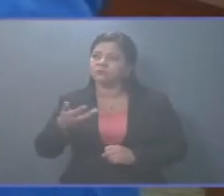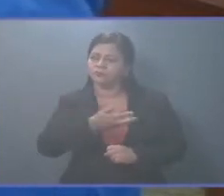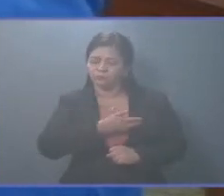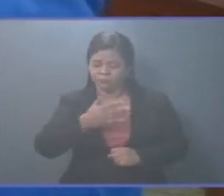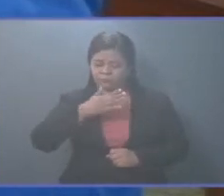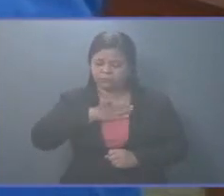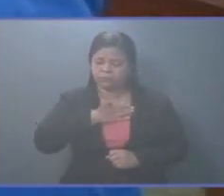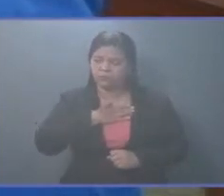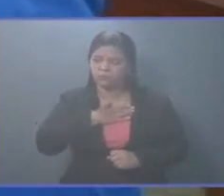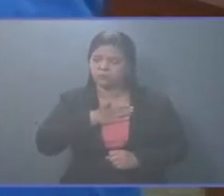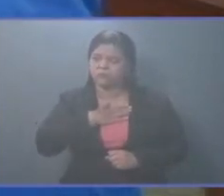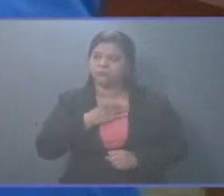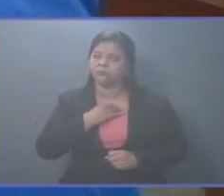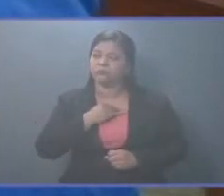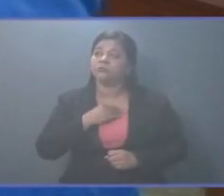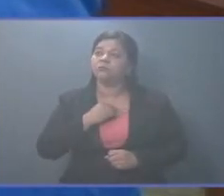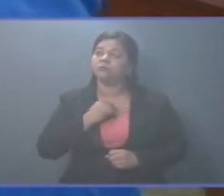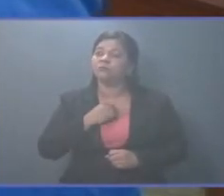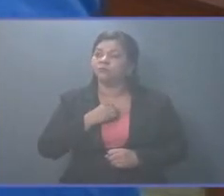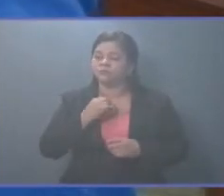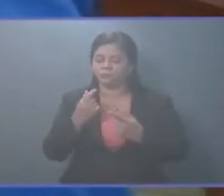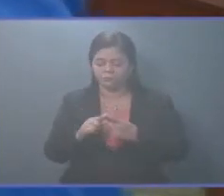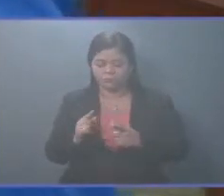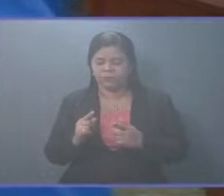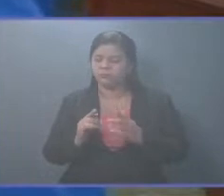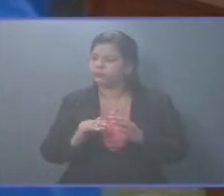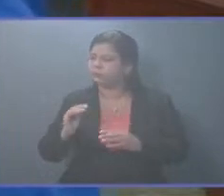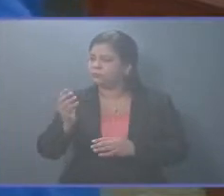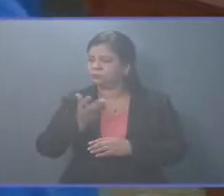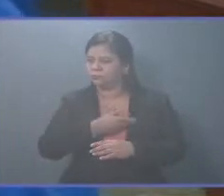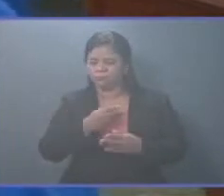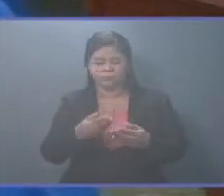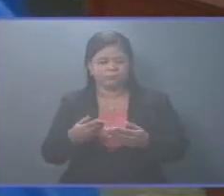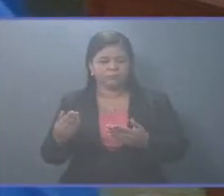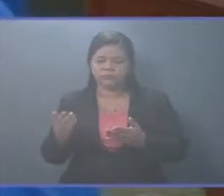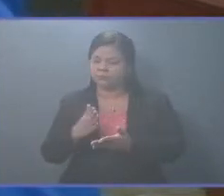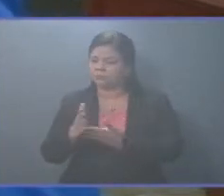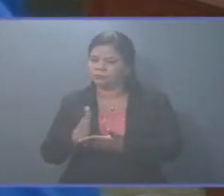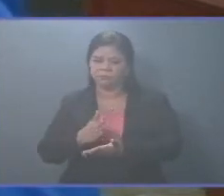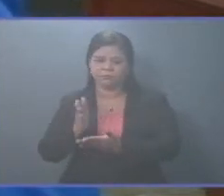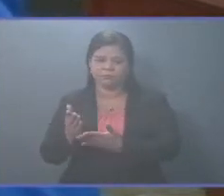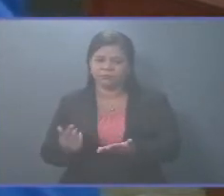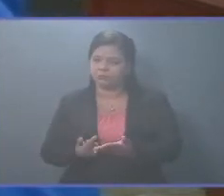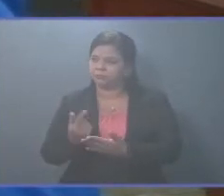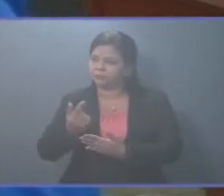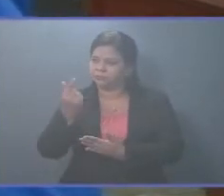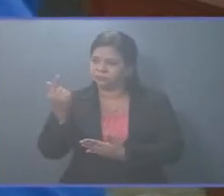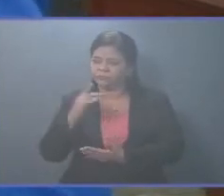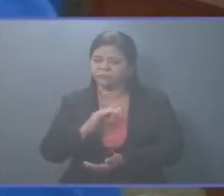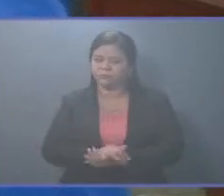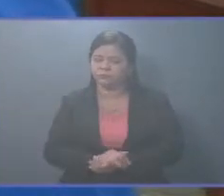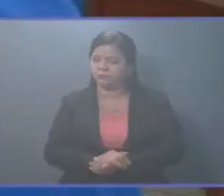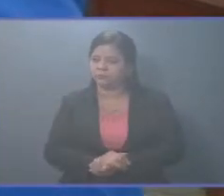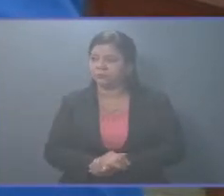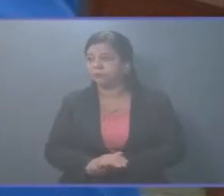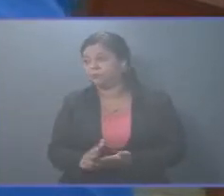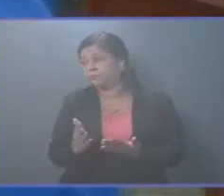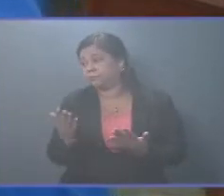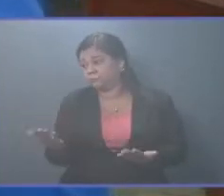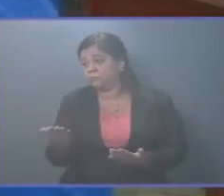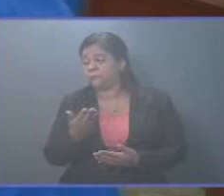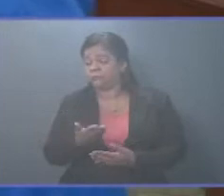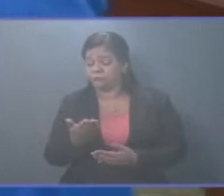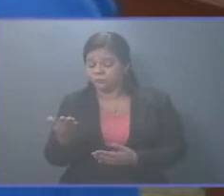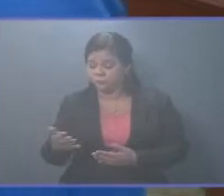estos atestados y ni siquiera hemos ido a la universidad. Vean, ¿me entienden? Pero esas son cosas